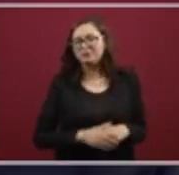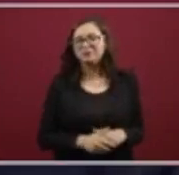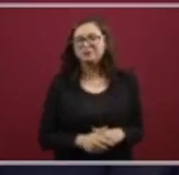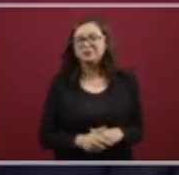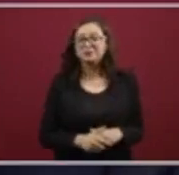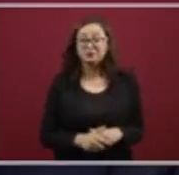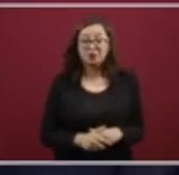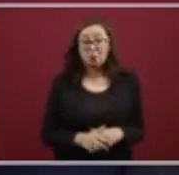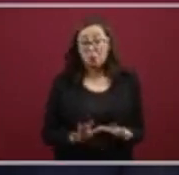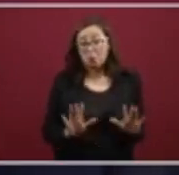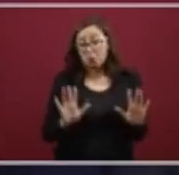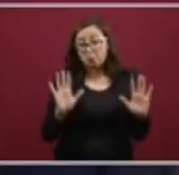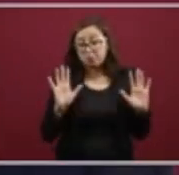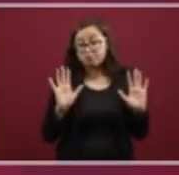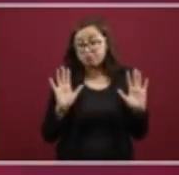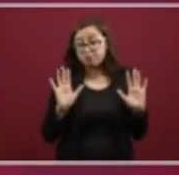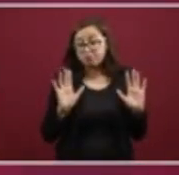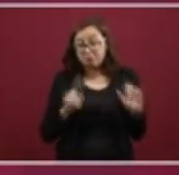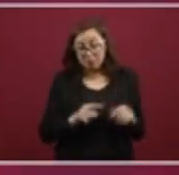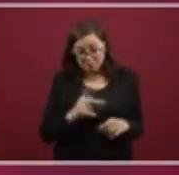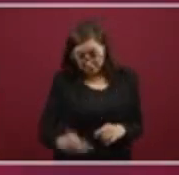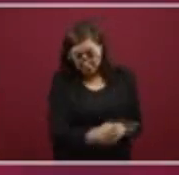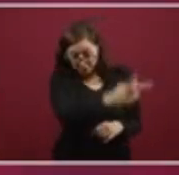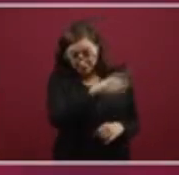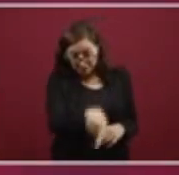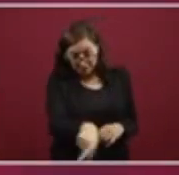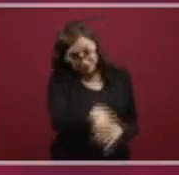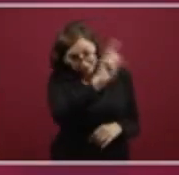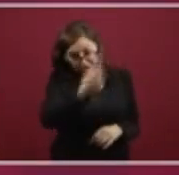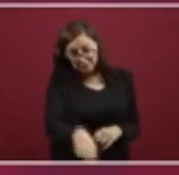no, eso vayan y pregúntenlo allá,